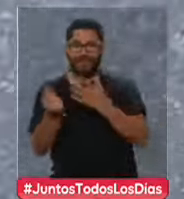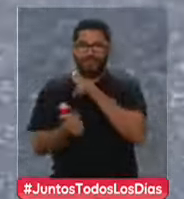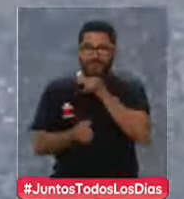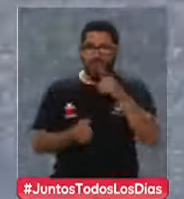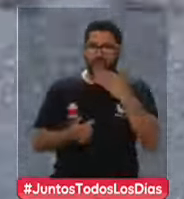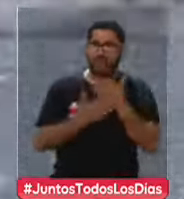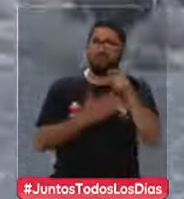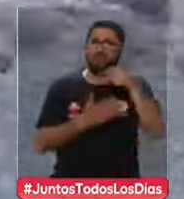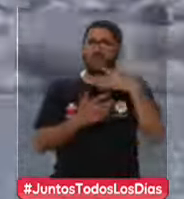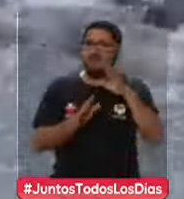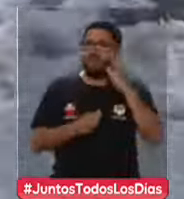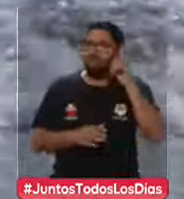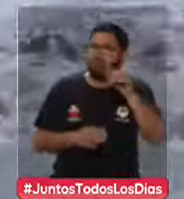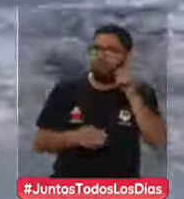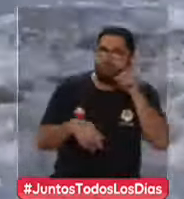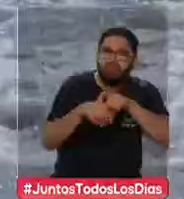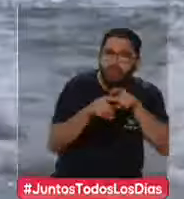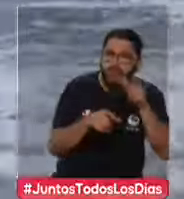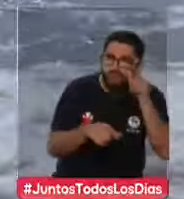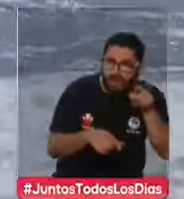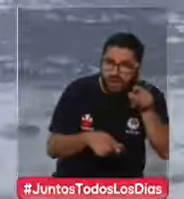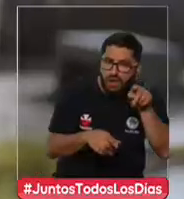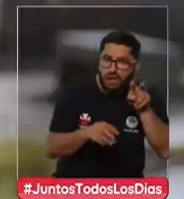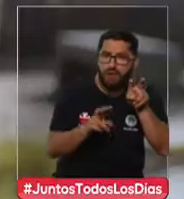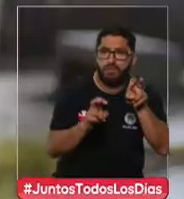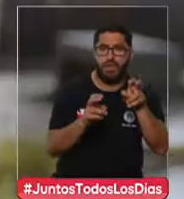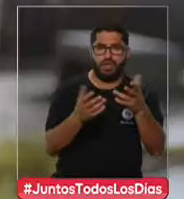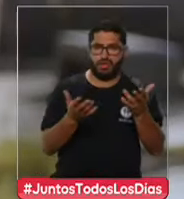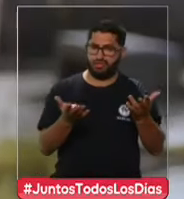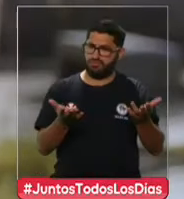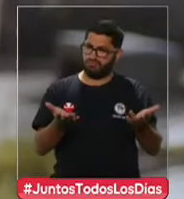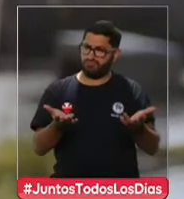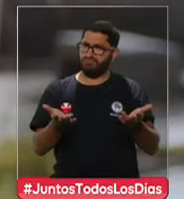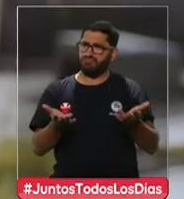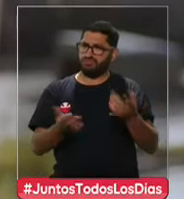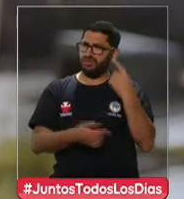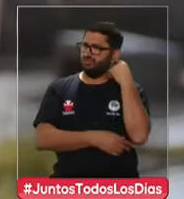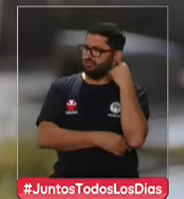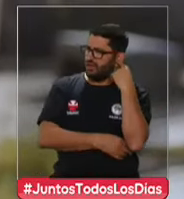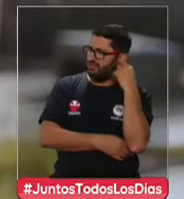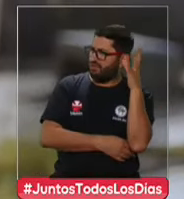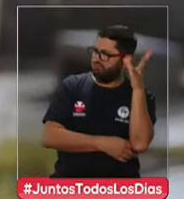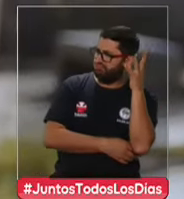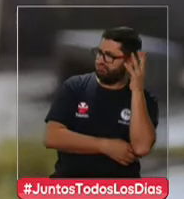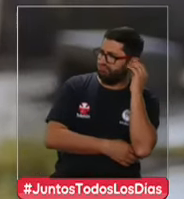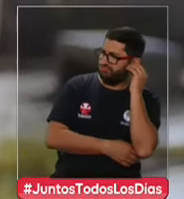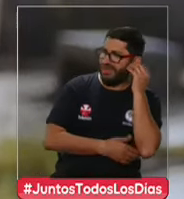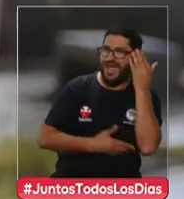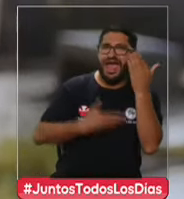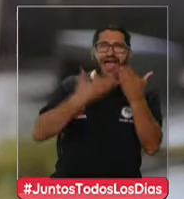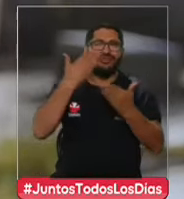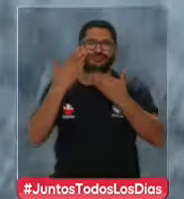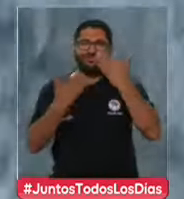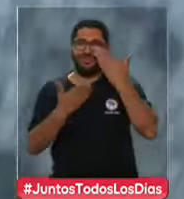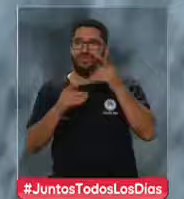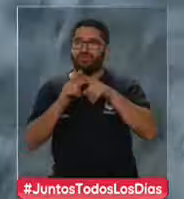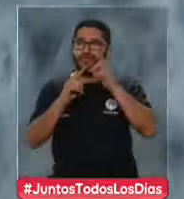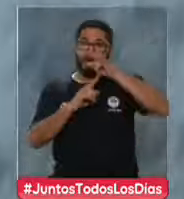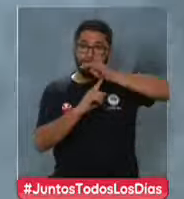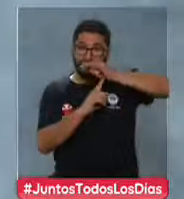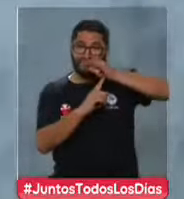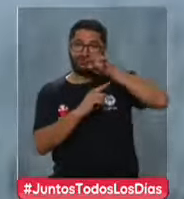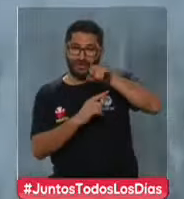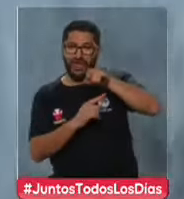Después, cuando yo estaba allá y escuchaba en Mejillones, yo tuve un amor, me daba pena.